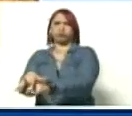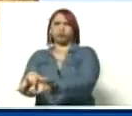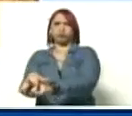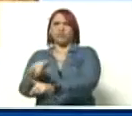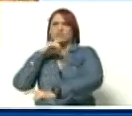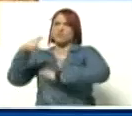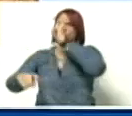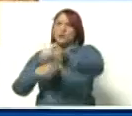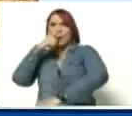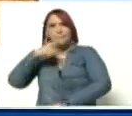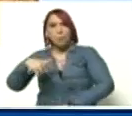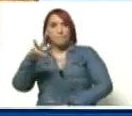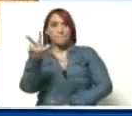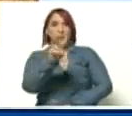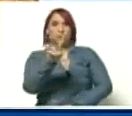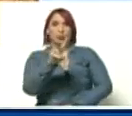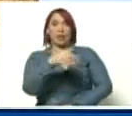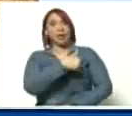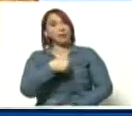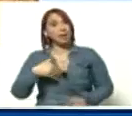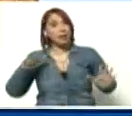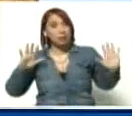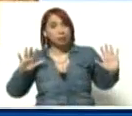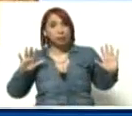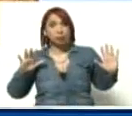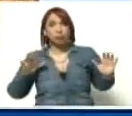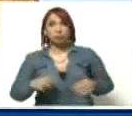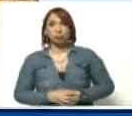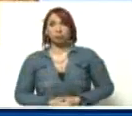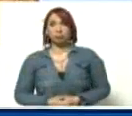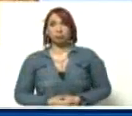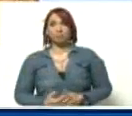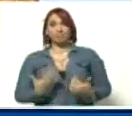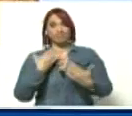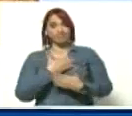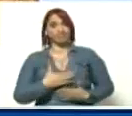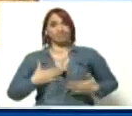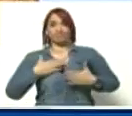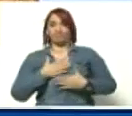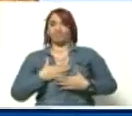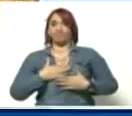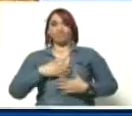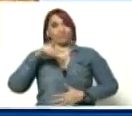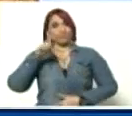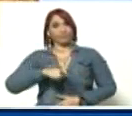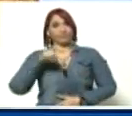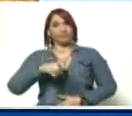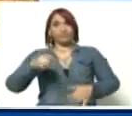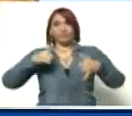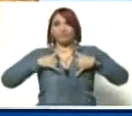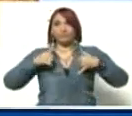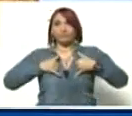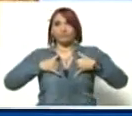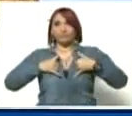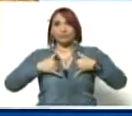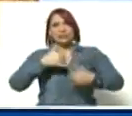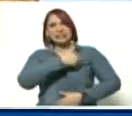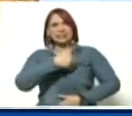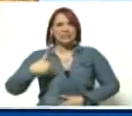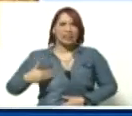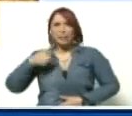pueblo venezolano, que lo que quiere es satisfacer sus necesidades, lo que quiere